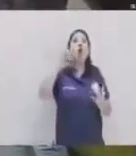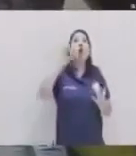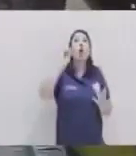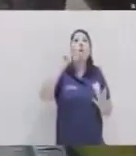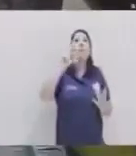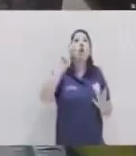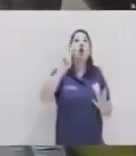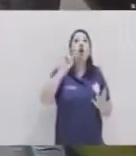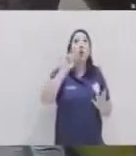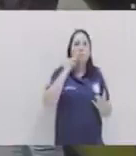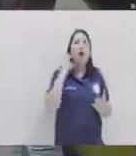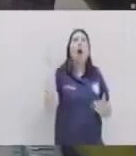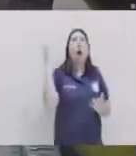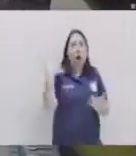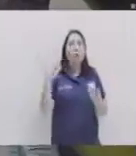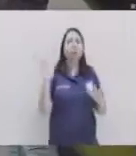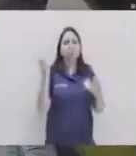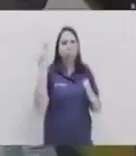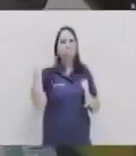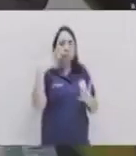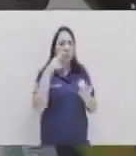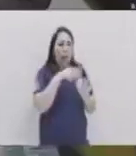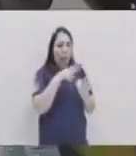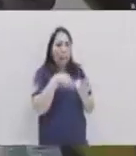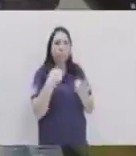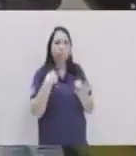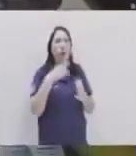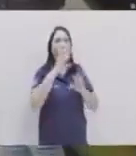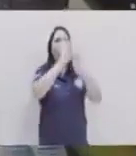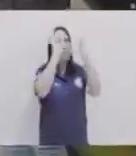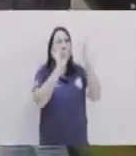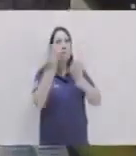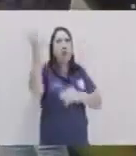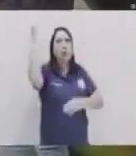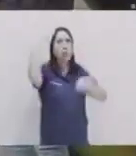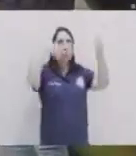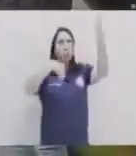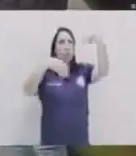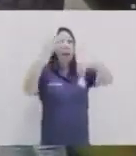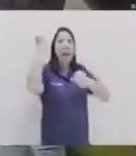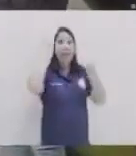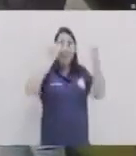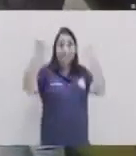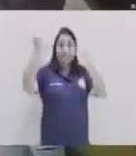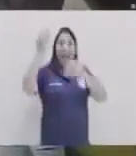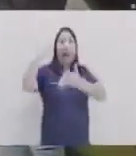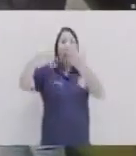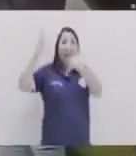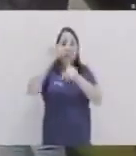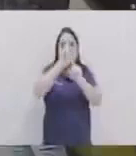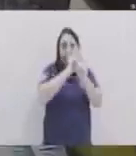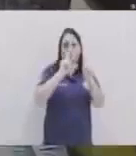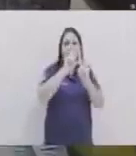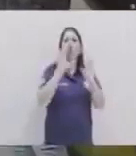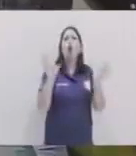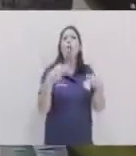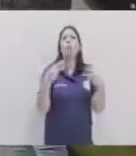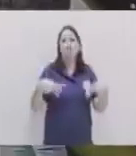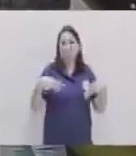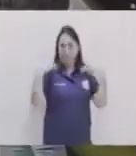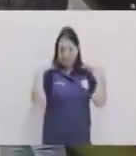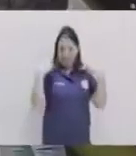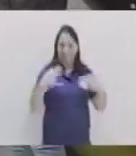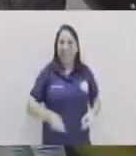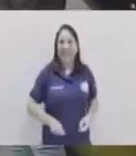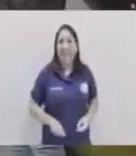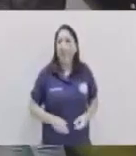de alguna u otra manera nos va formando como guatemaltecos, como mayas, por decirlo así, ¿verdad? Y por último, la